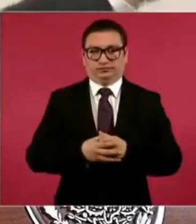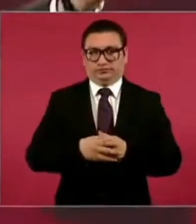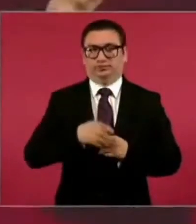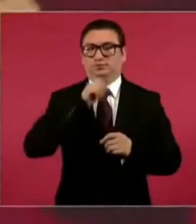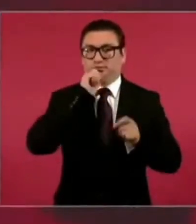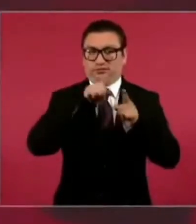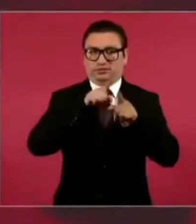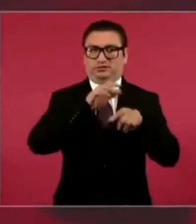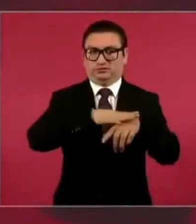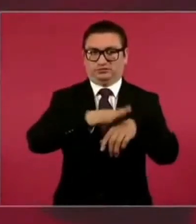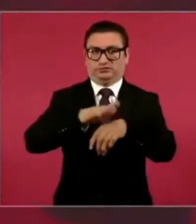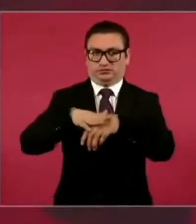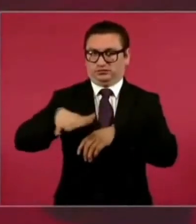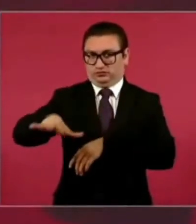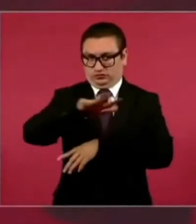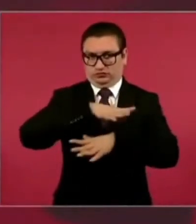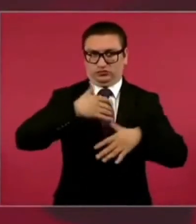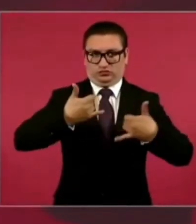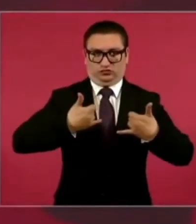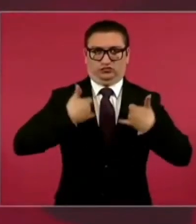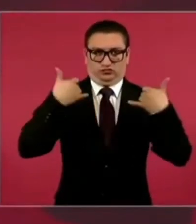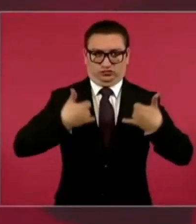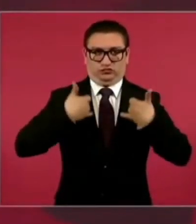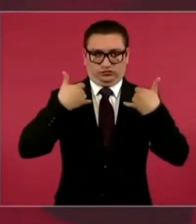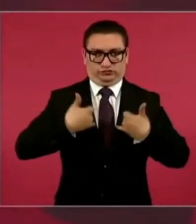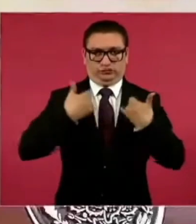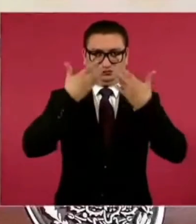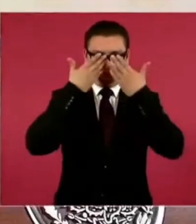para los jóvenes.